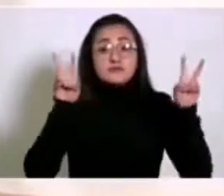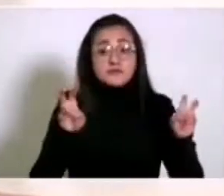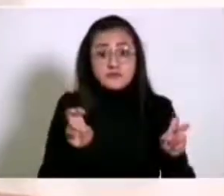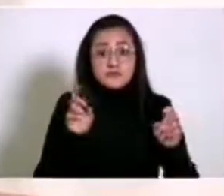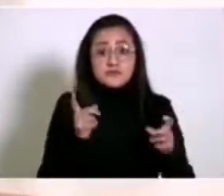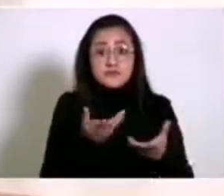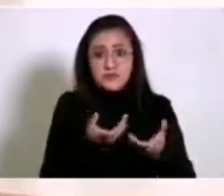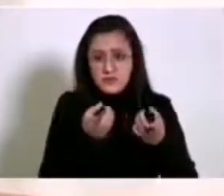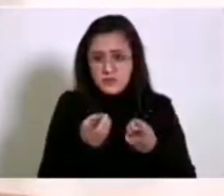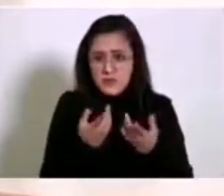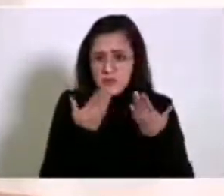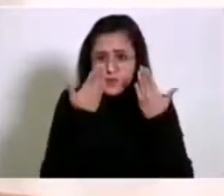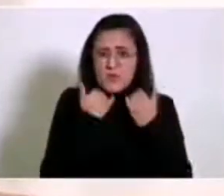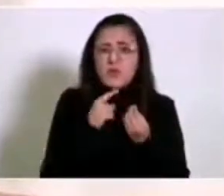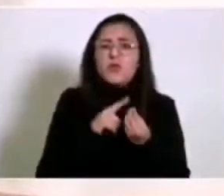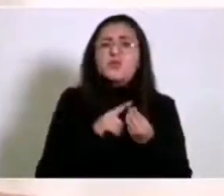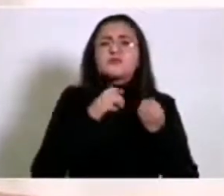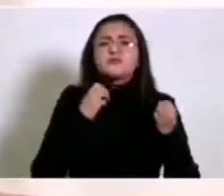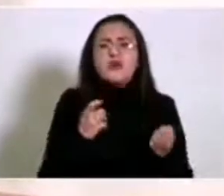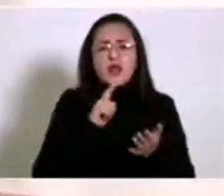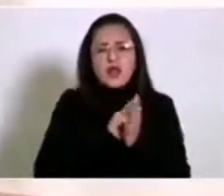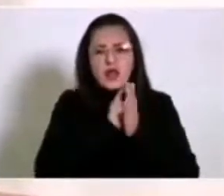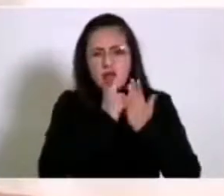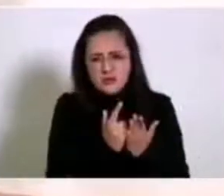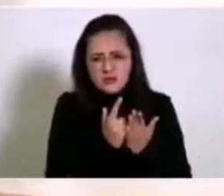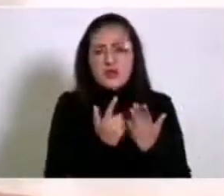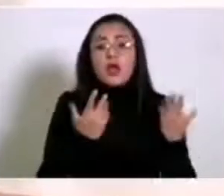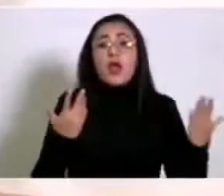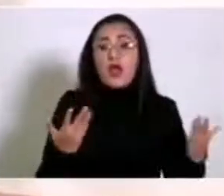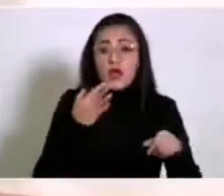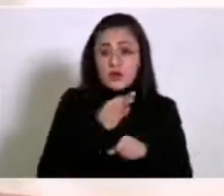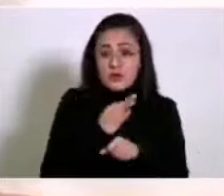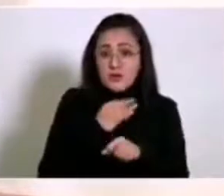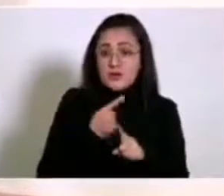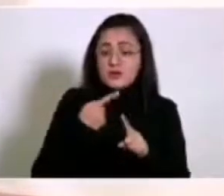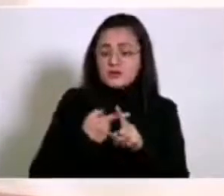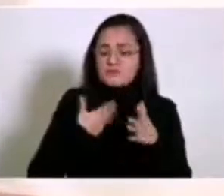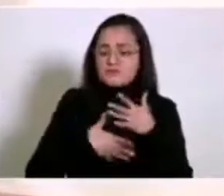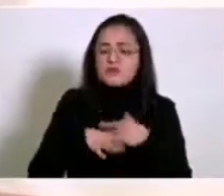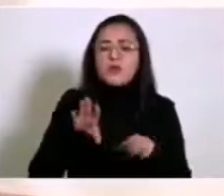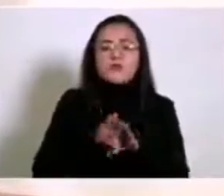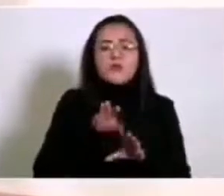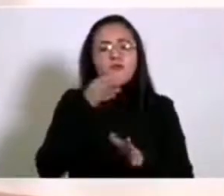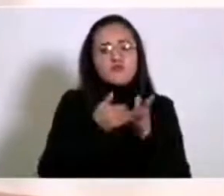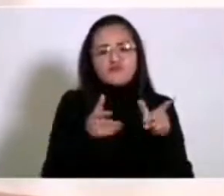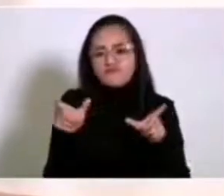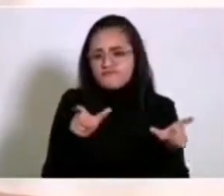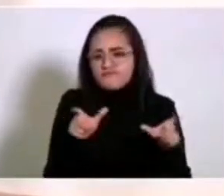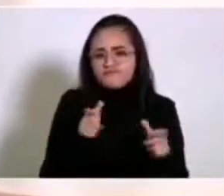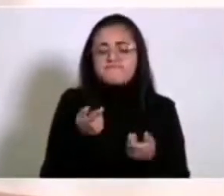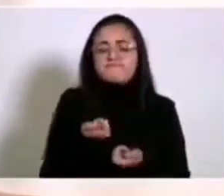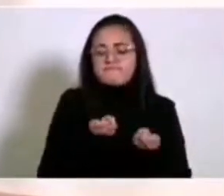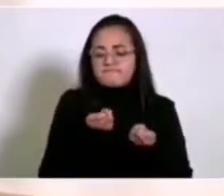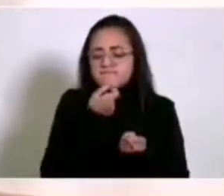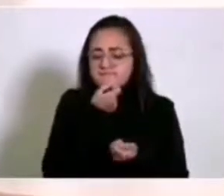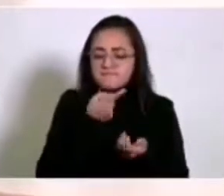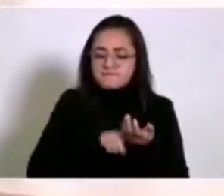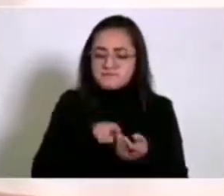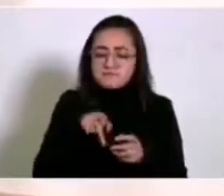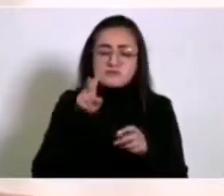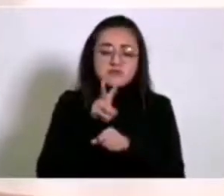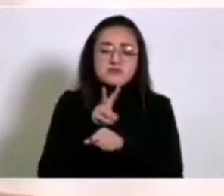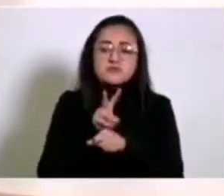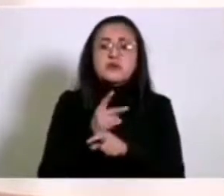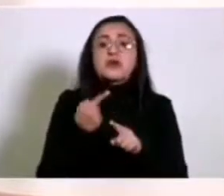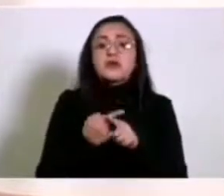adquiridas y que no que no hemos localizado estas irregularidades se viven del proceso de eficiente control y un mal manejo de colecciones por lo que no